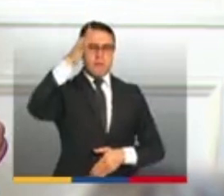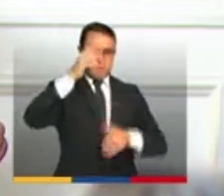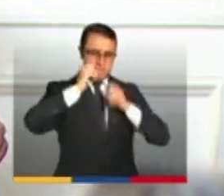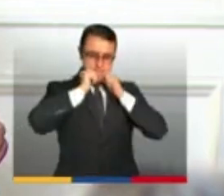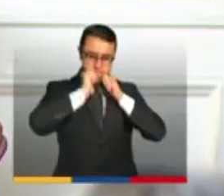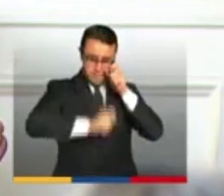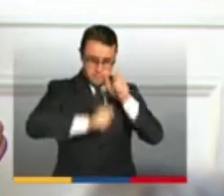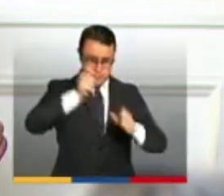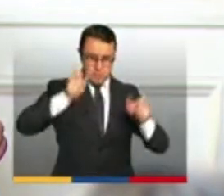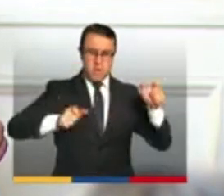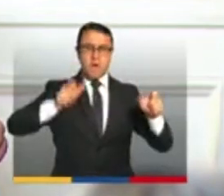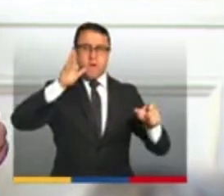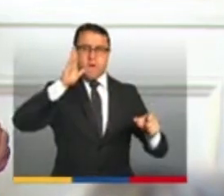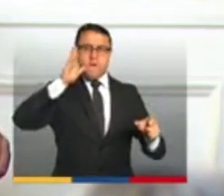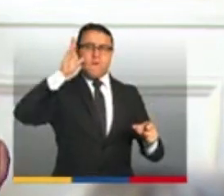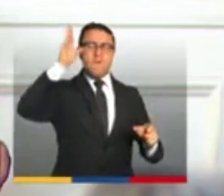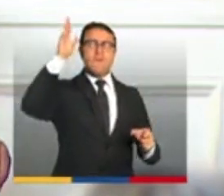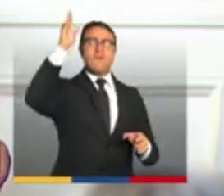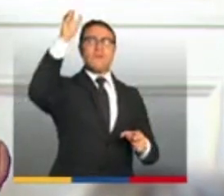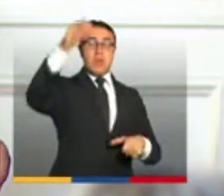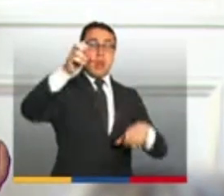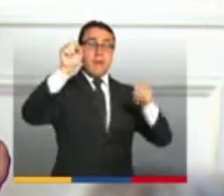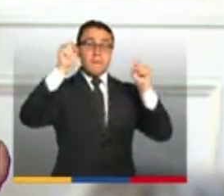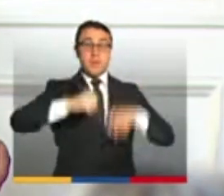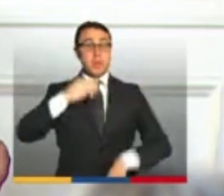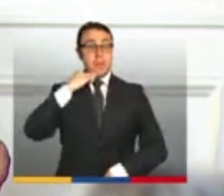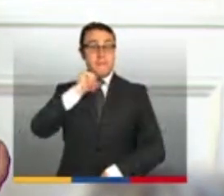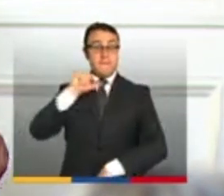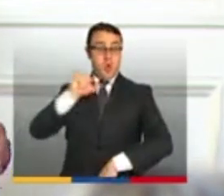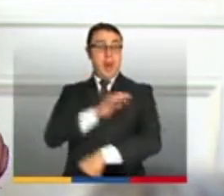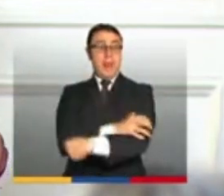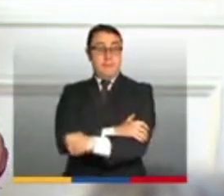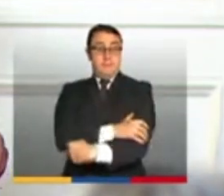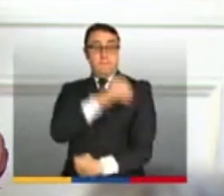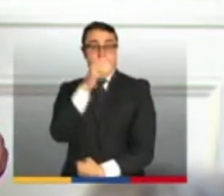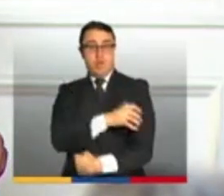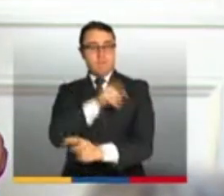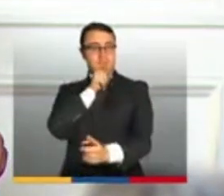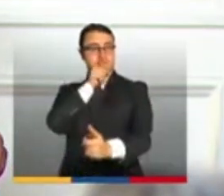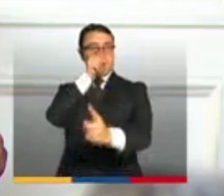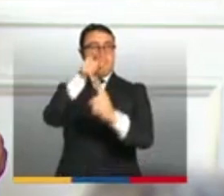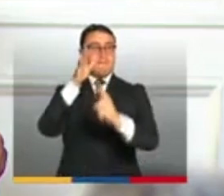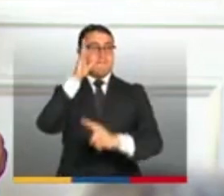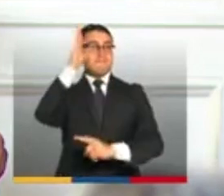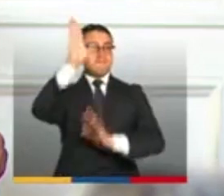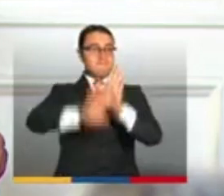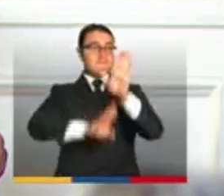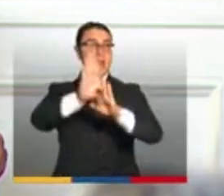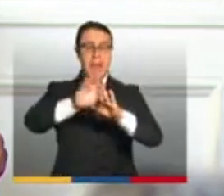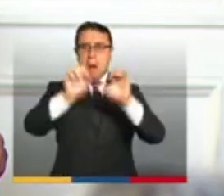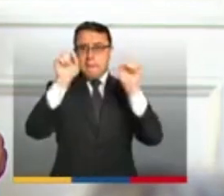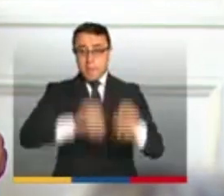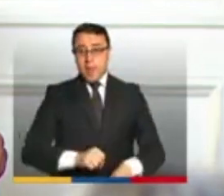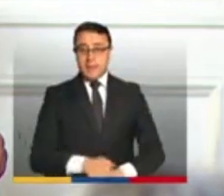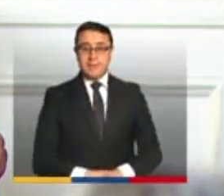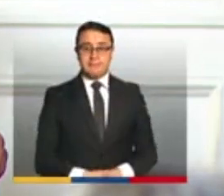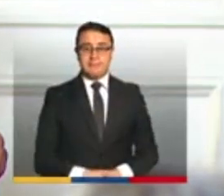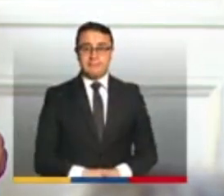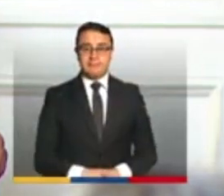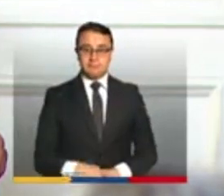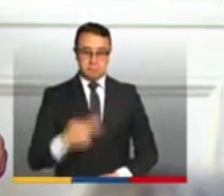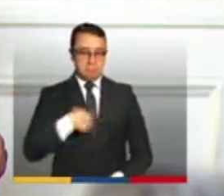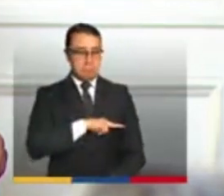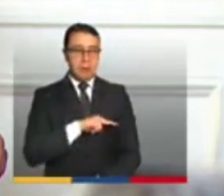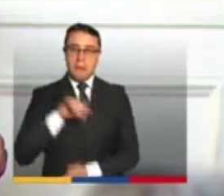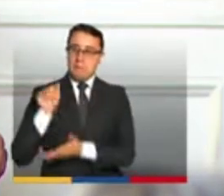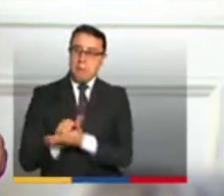podrá ser solo si la mujer tiene poder. Si nosotros continuamos como vamos,